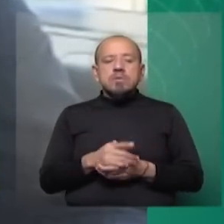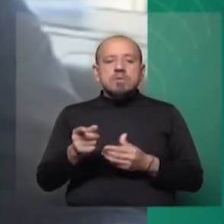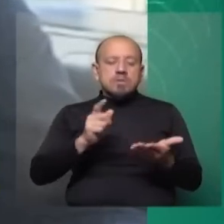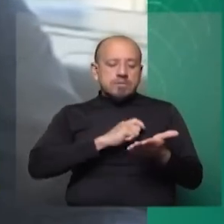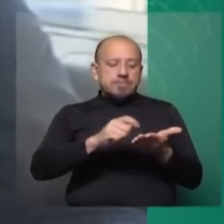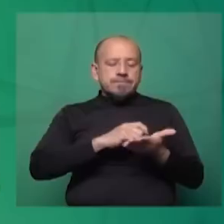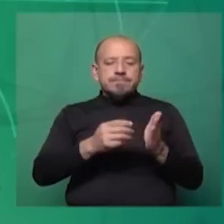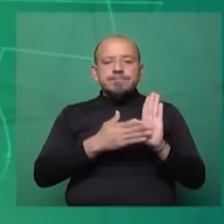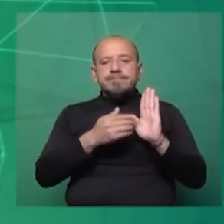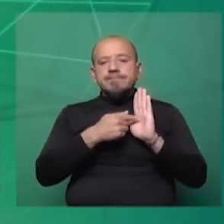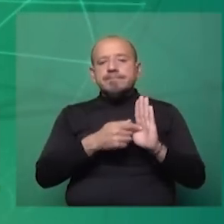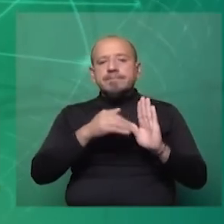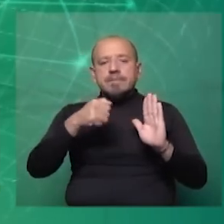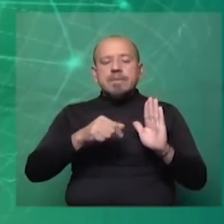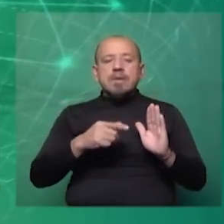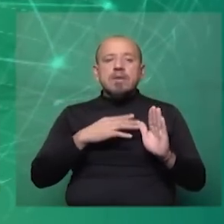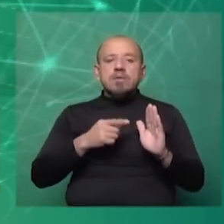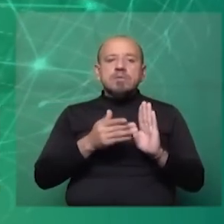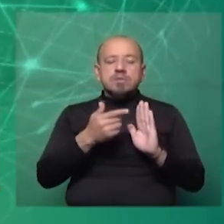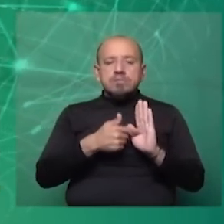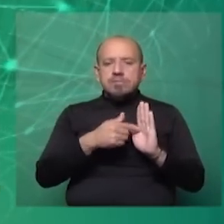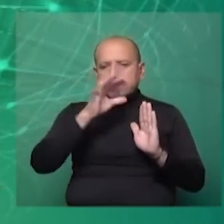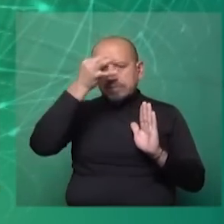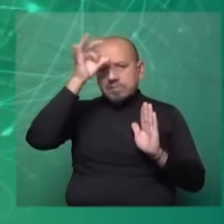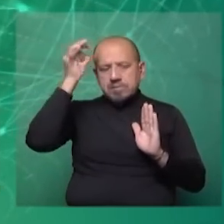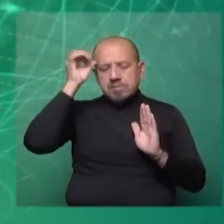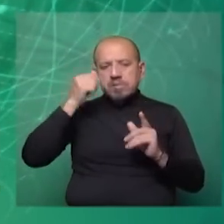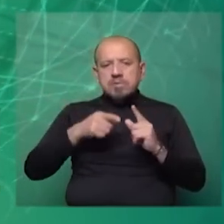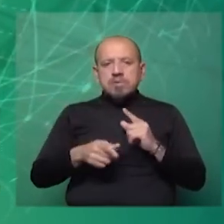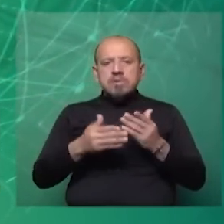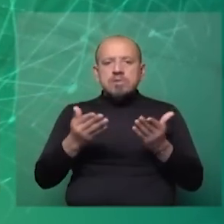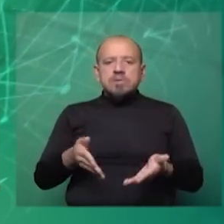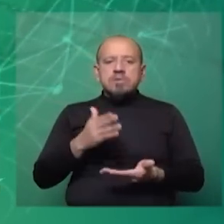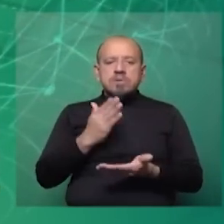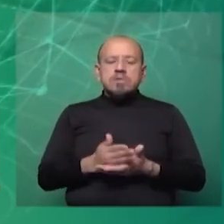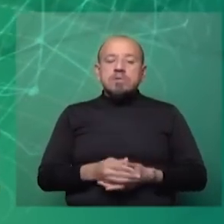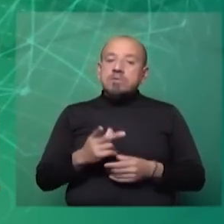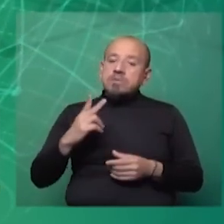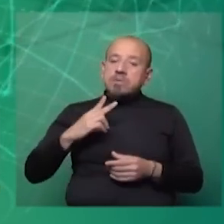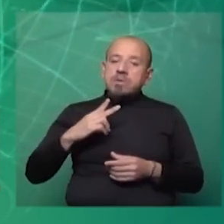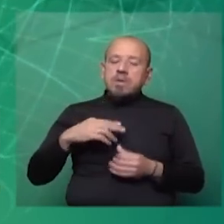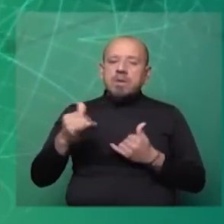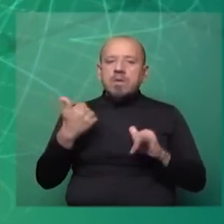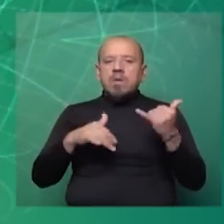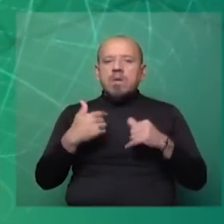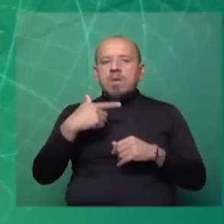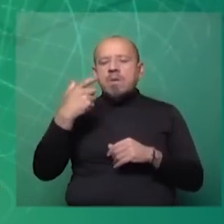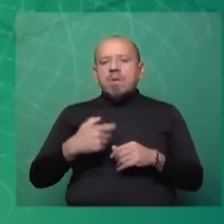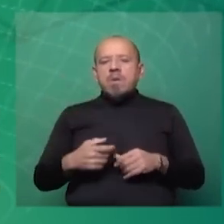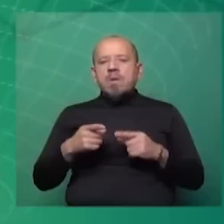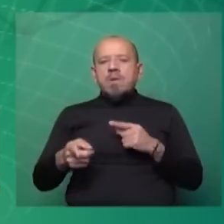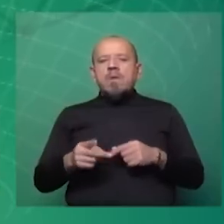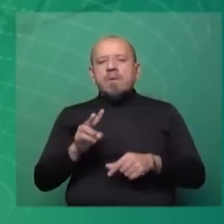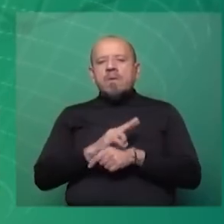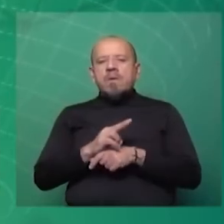escrito al que accedió mbd noticias artor y dijo que fundó su posición en los derechos de la privacidad de la información personal y la